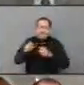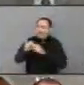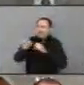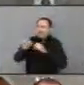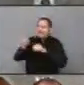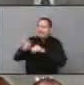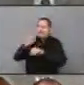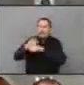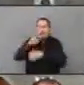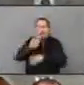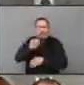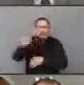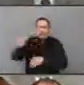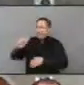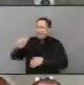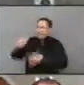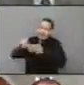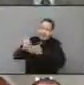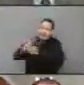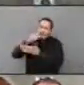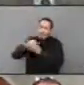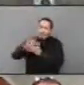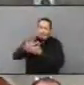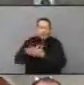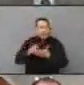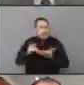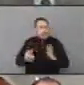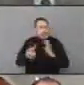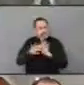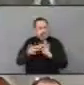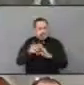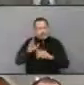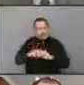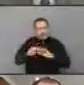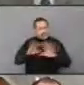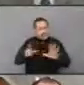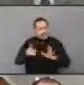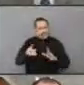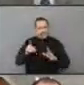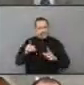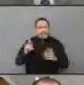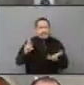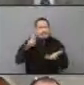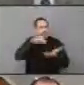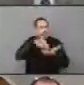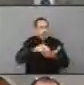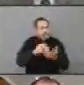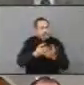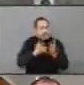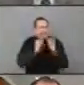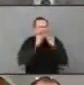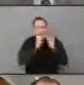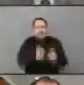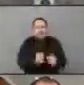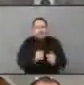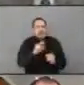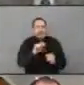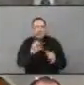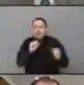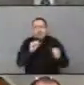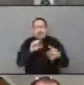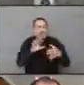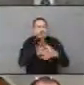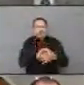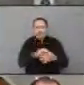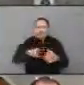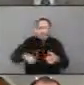y los términos en donde es más la presencia en lo individual de la